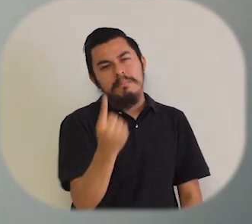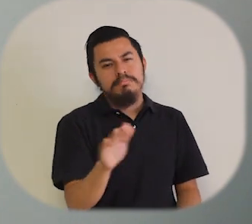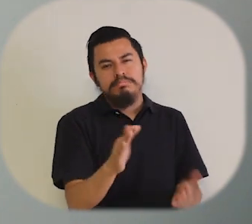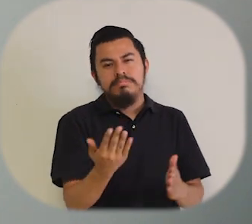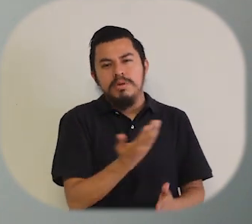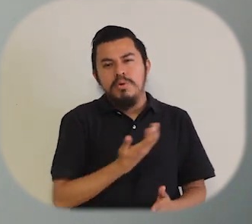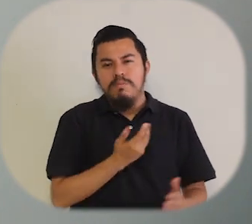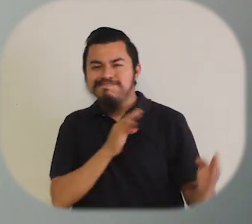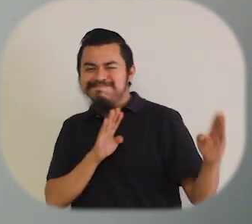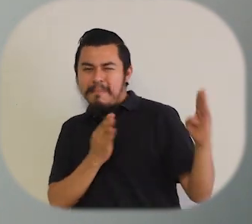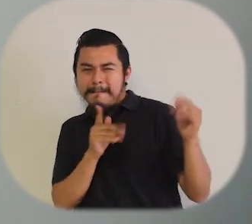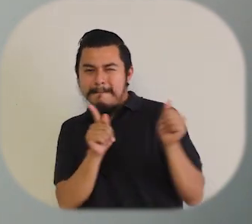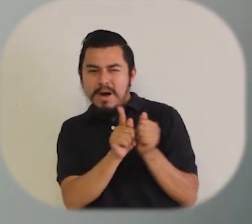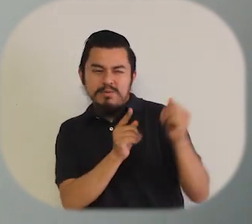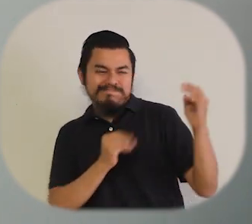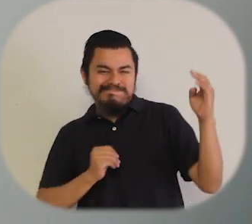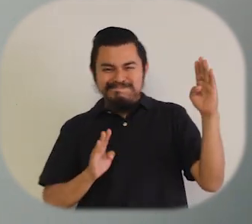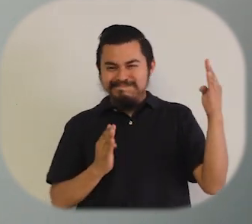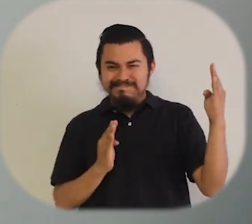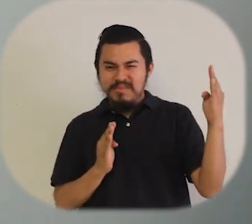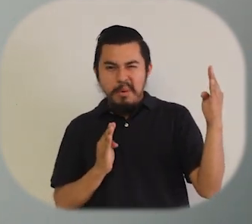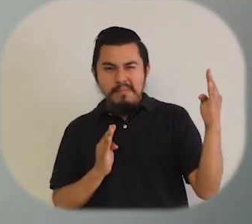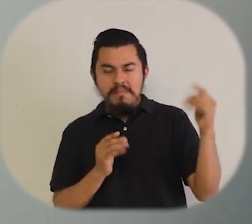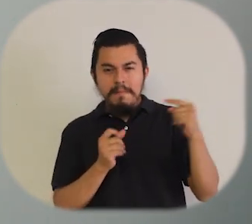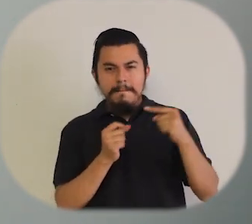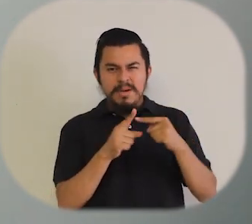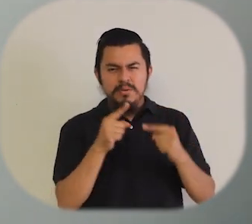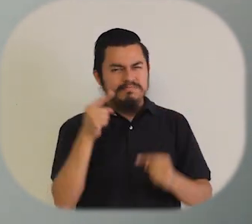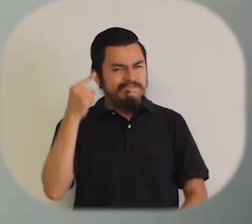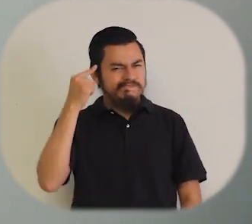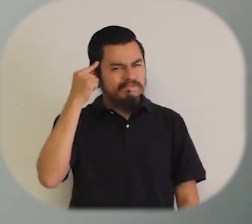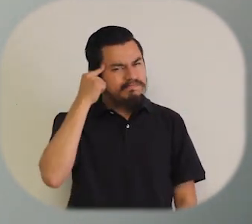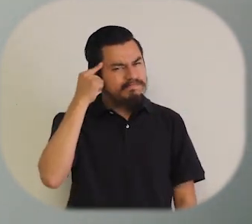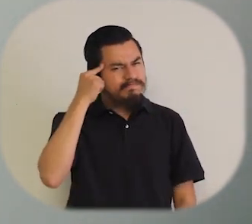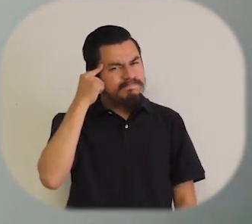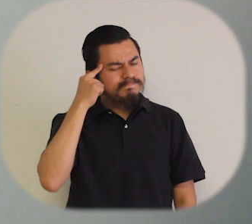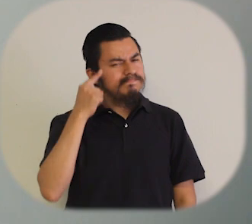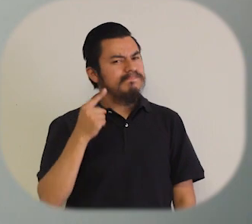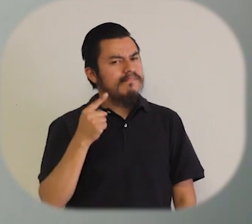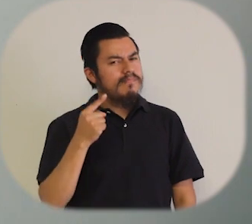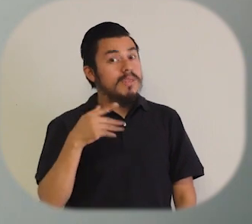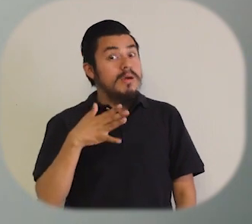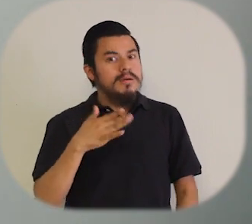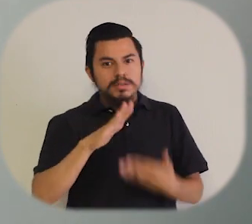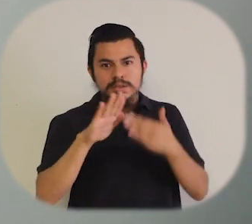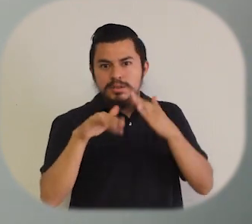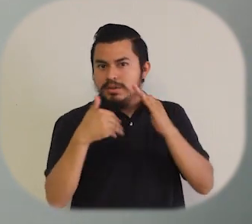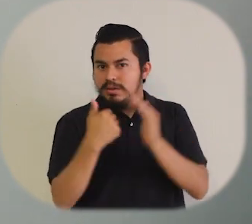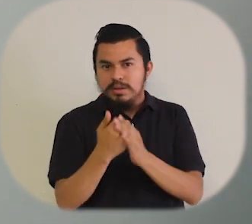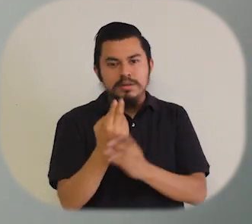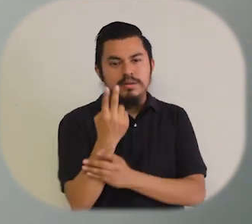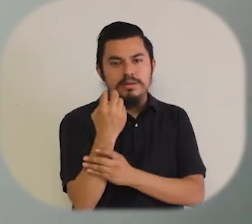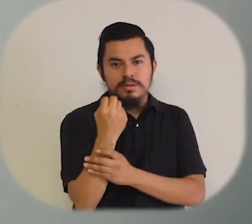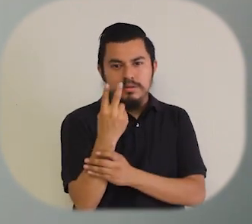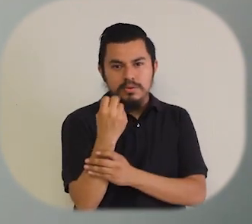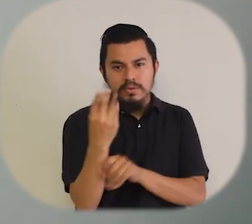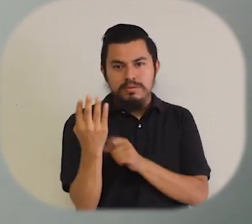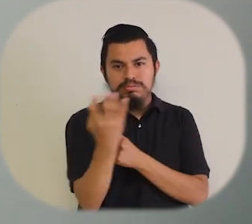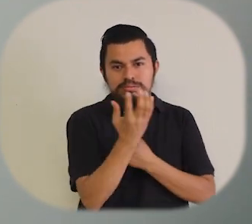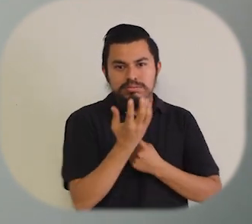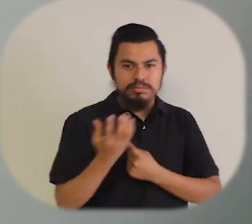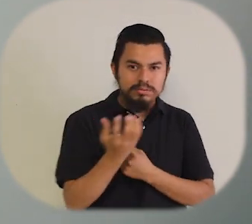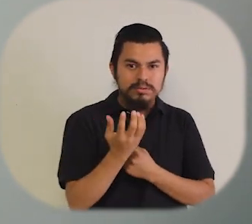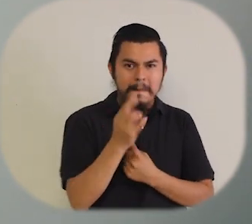pensémoslo bien. Si todos los apóstoles predicaron este evangelio, el evangelio que toda la